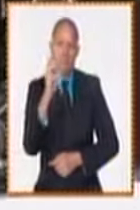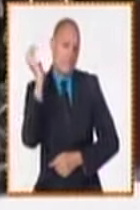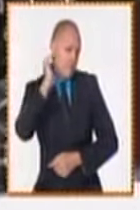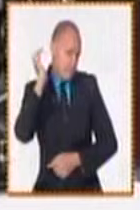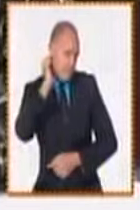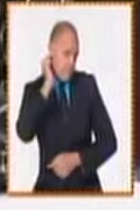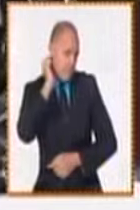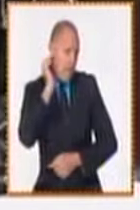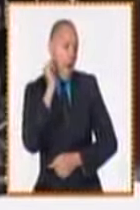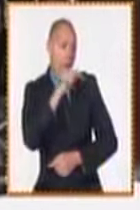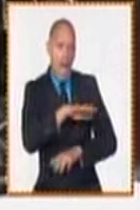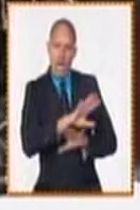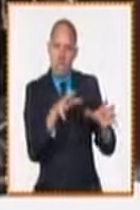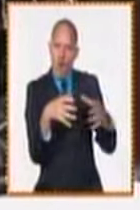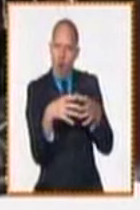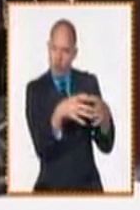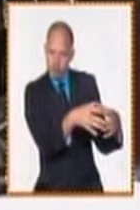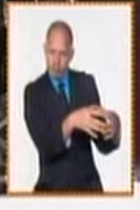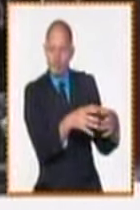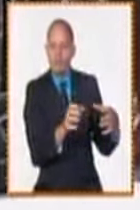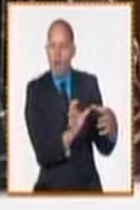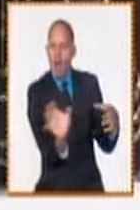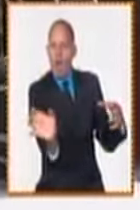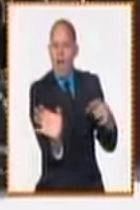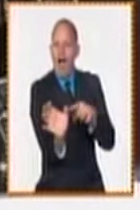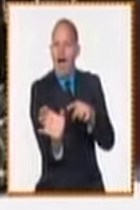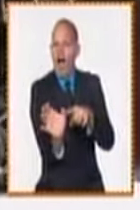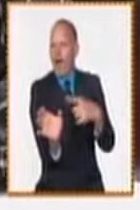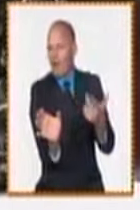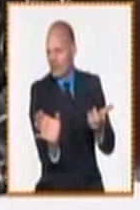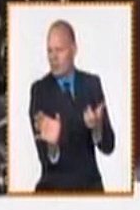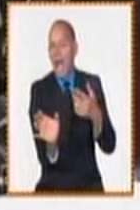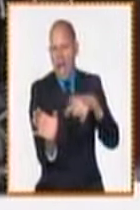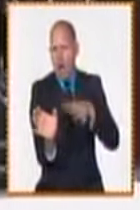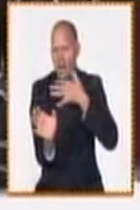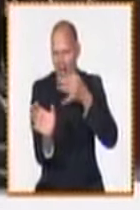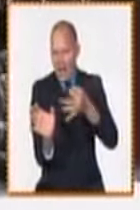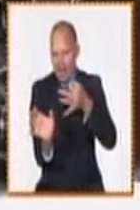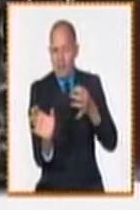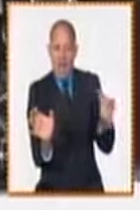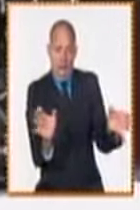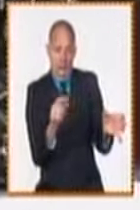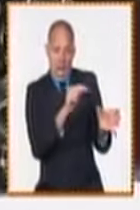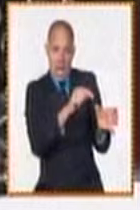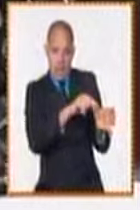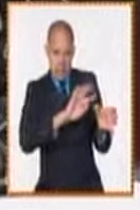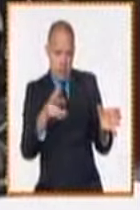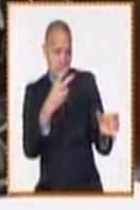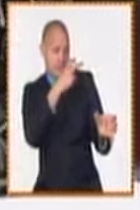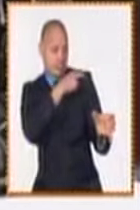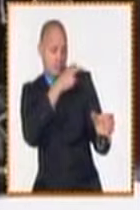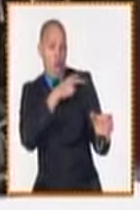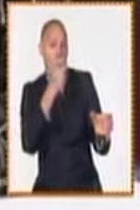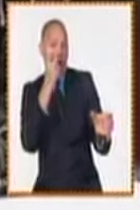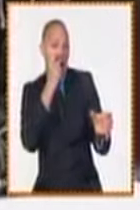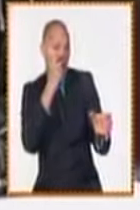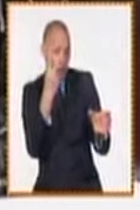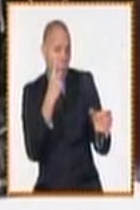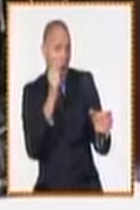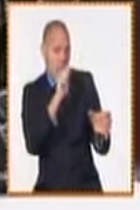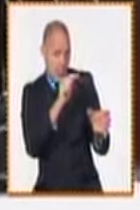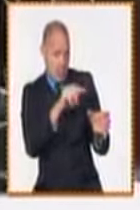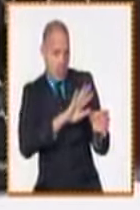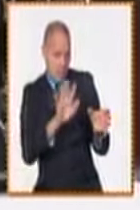Jaime Santiesteban Garcini, y del teniente general como grado militar de Pedro Felipe